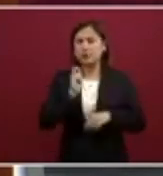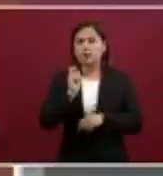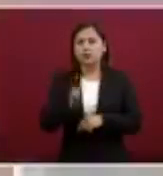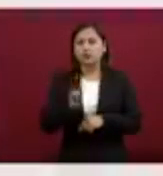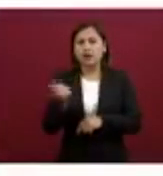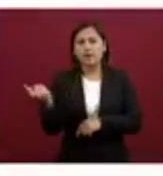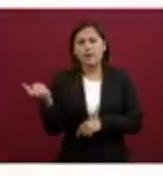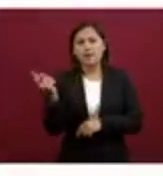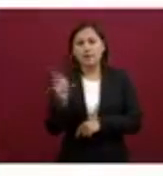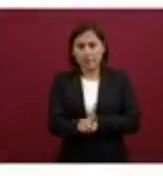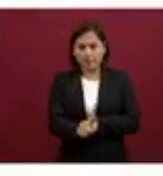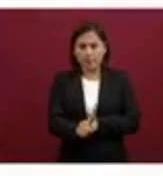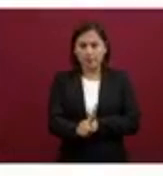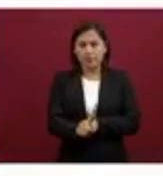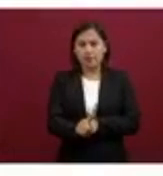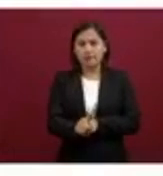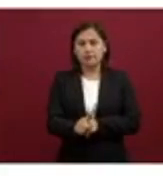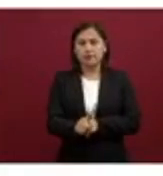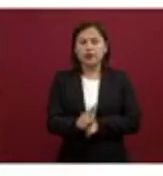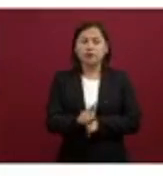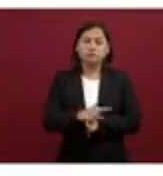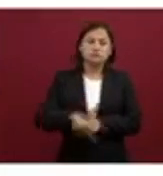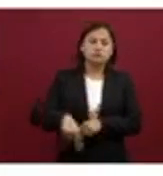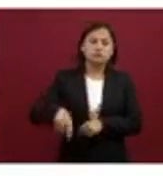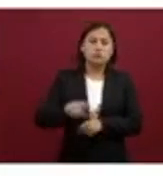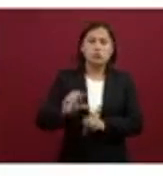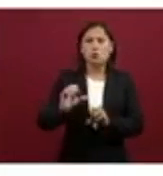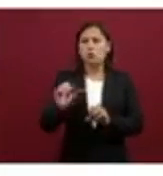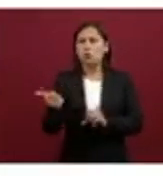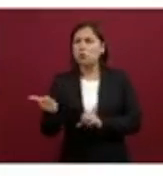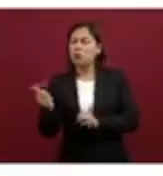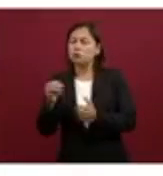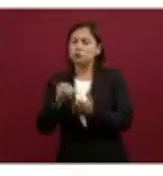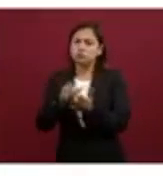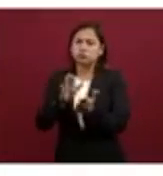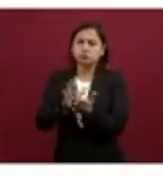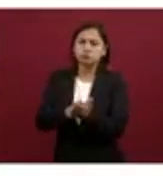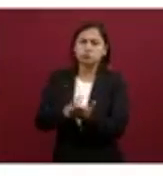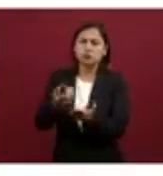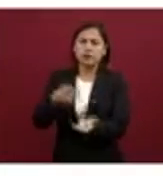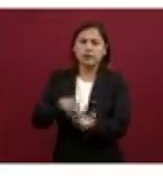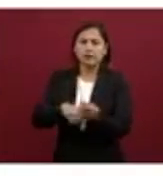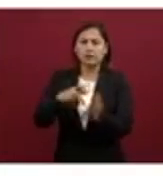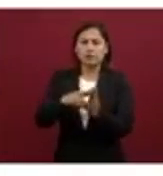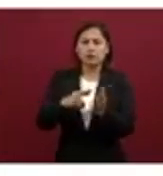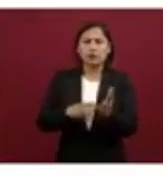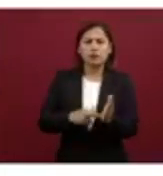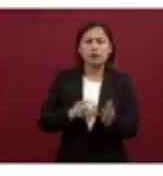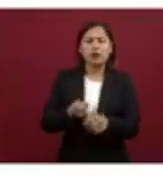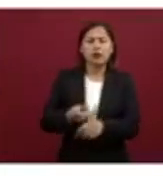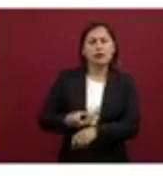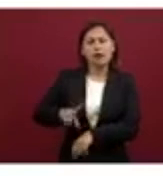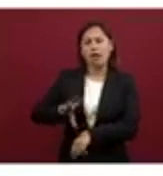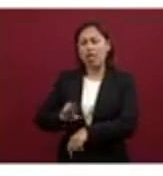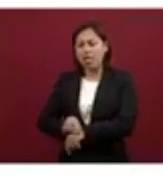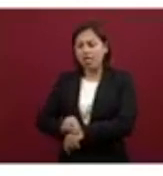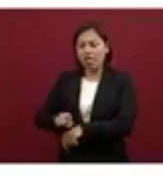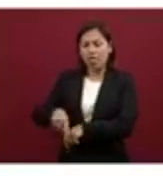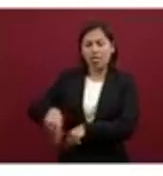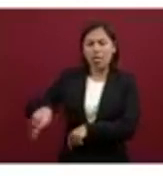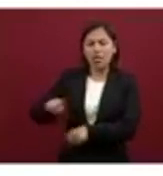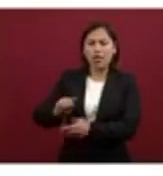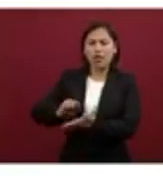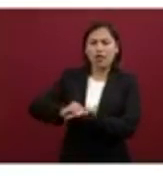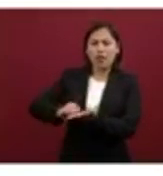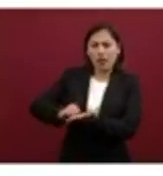decretos presidenciales o cualquier otra disposición legal o administrativa condonaciones o eximir total o